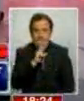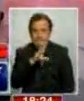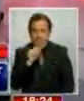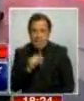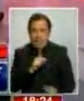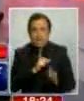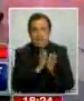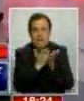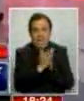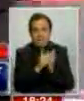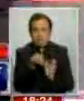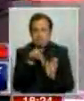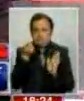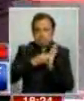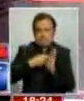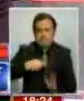libros?